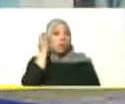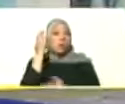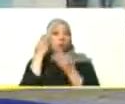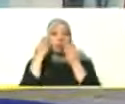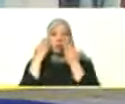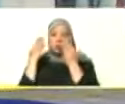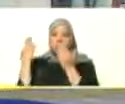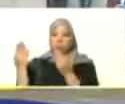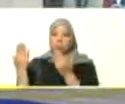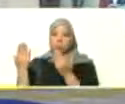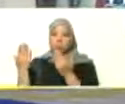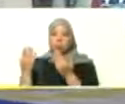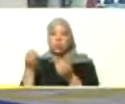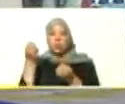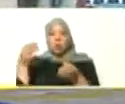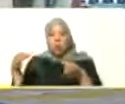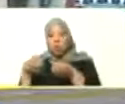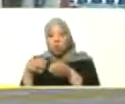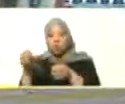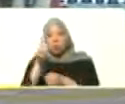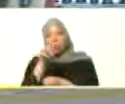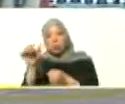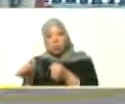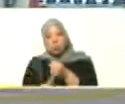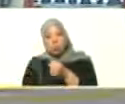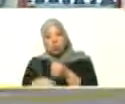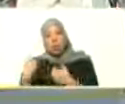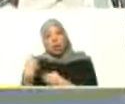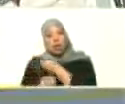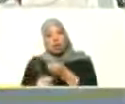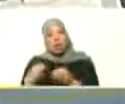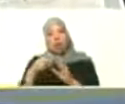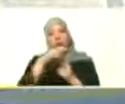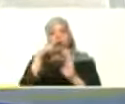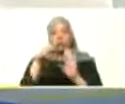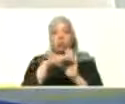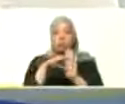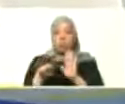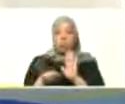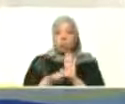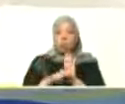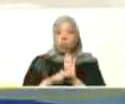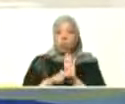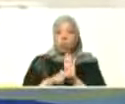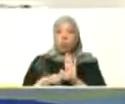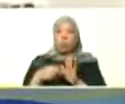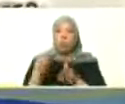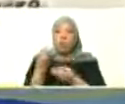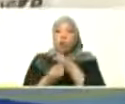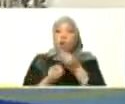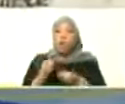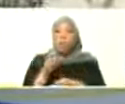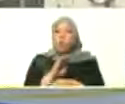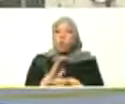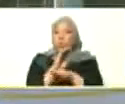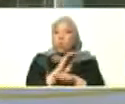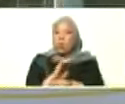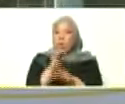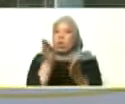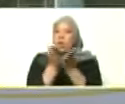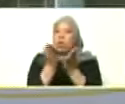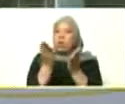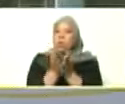Ustedes en el Consejo de Vicepresidentes, un manual del método de mantenimiento permanente de